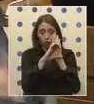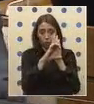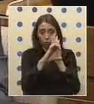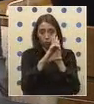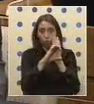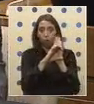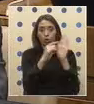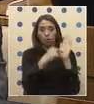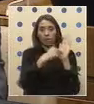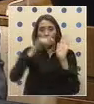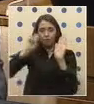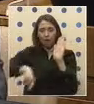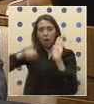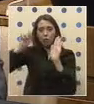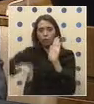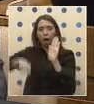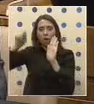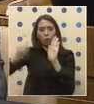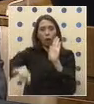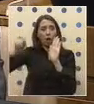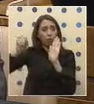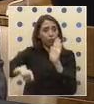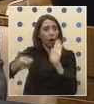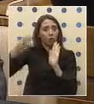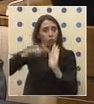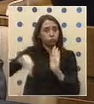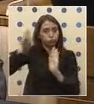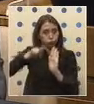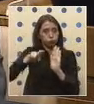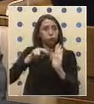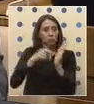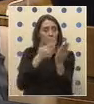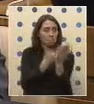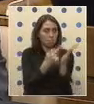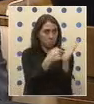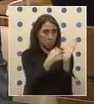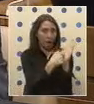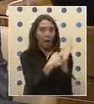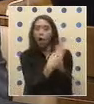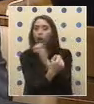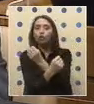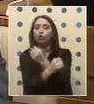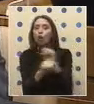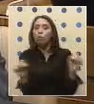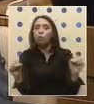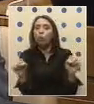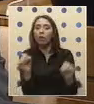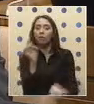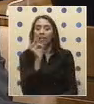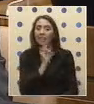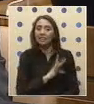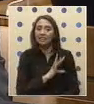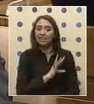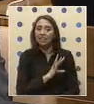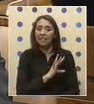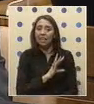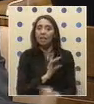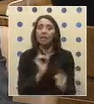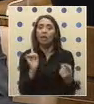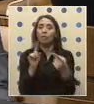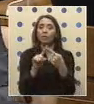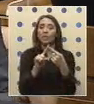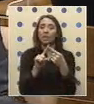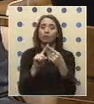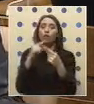manera reiterada y consistente que no pueden invocar en Chile de manera directa